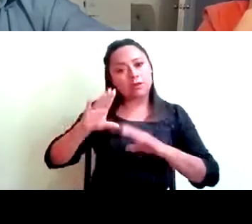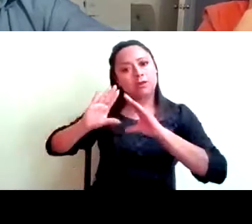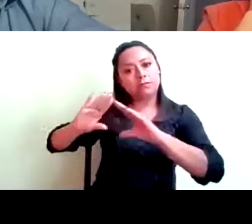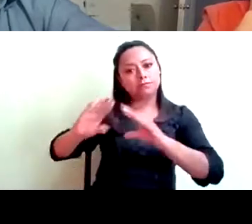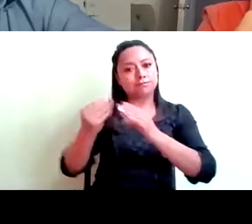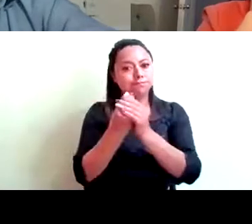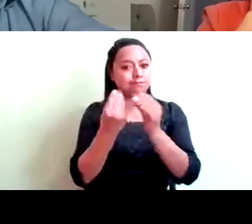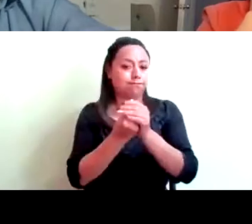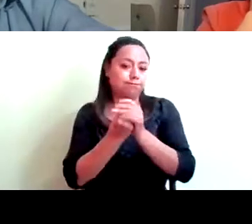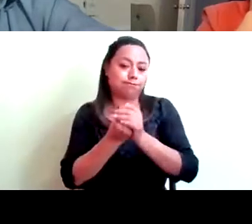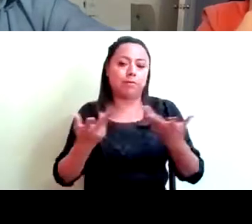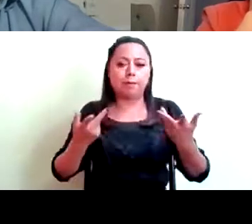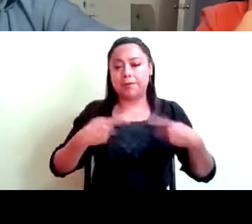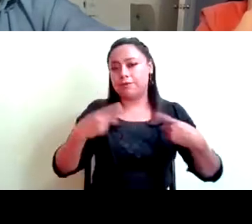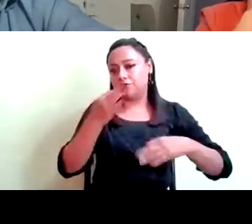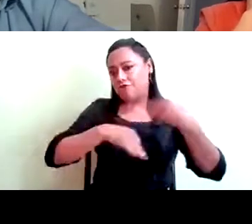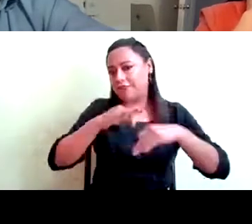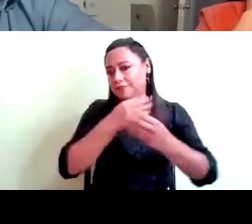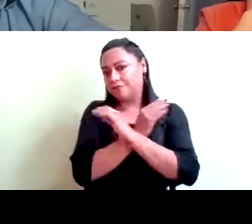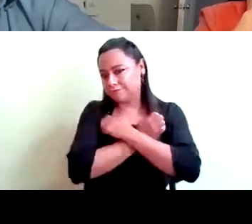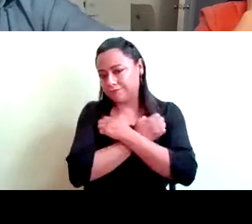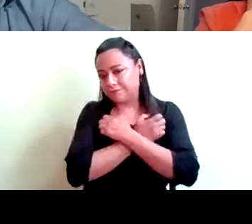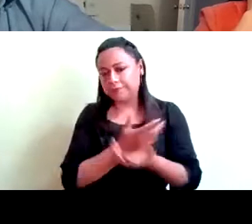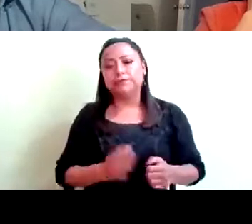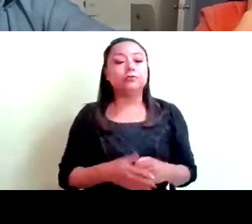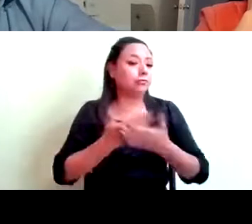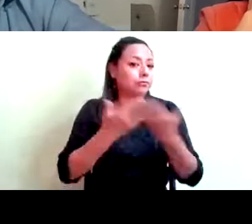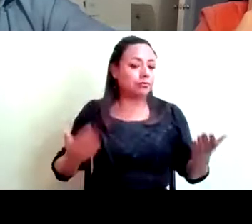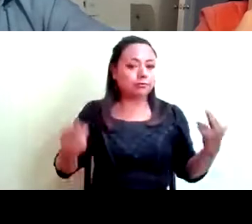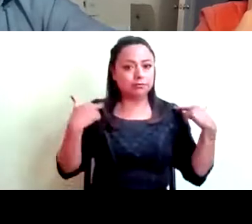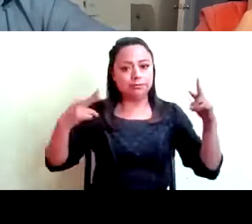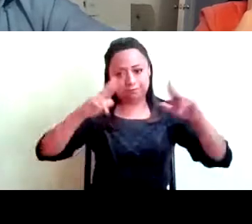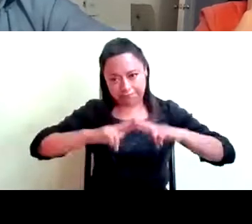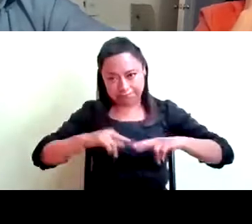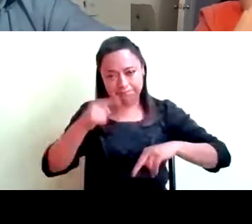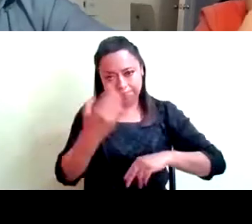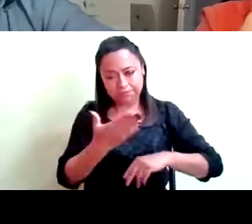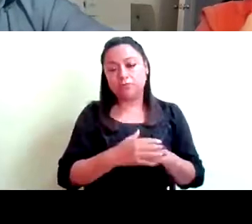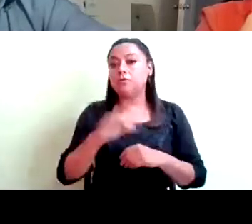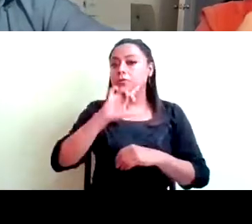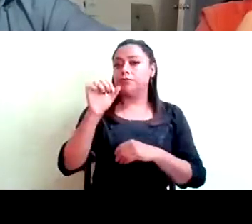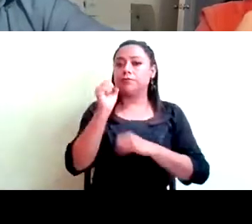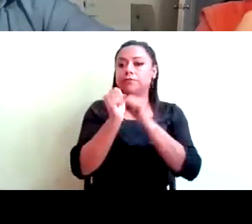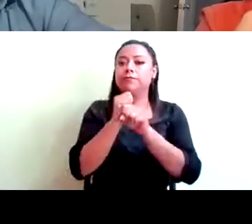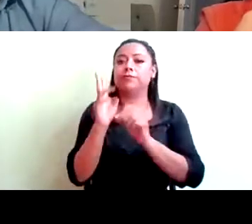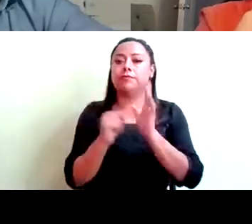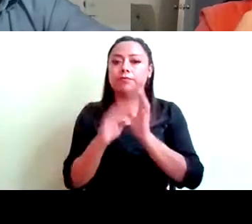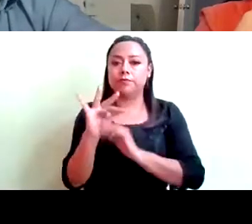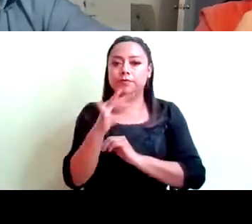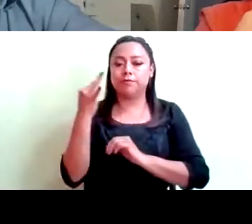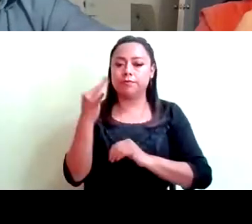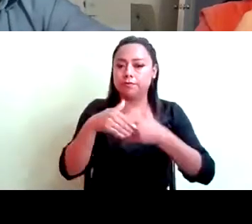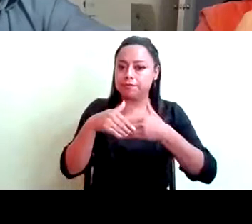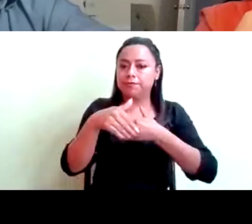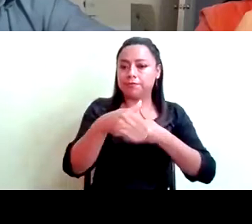de todo ello es el profesor, el docente. Y bueno, a partir del 2014, con esta andanada,